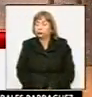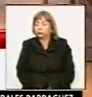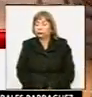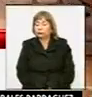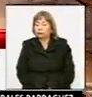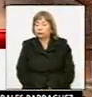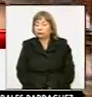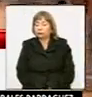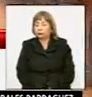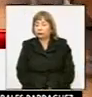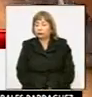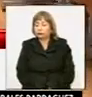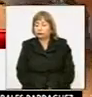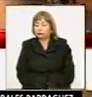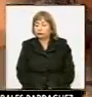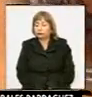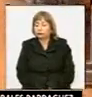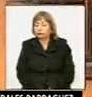Gracias, ministro.